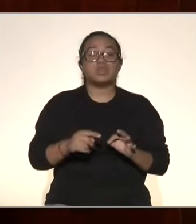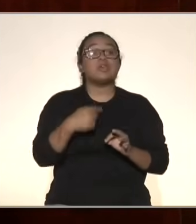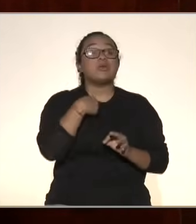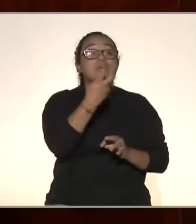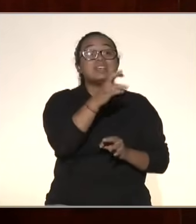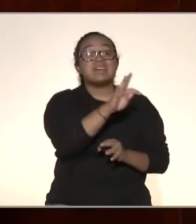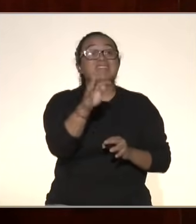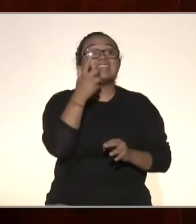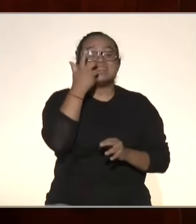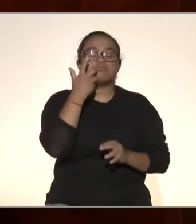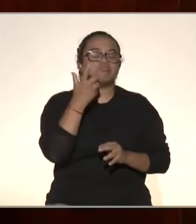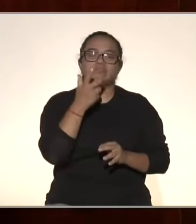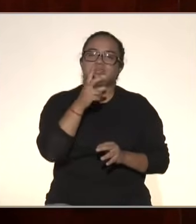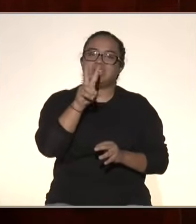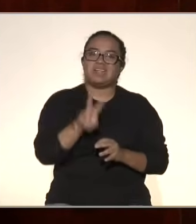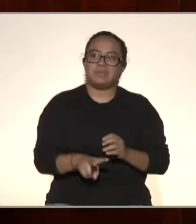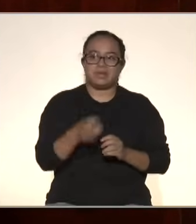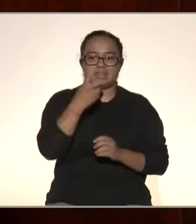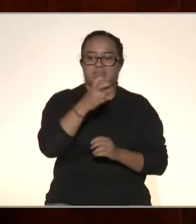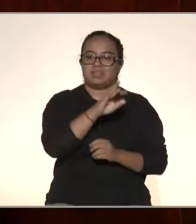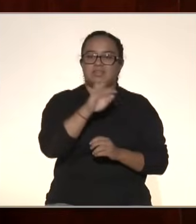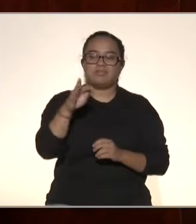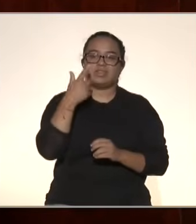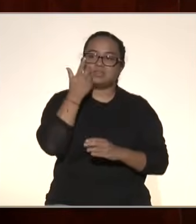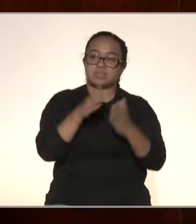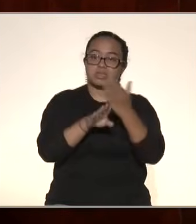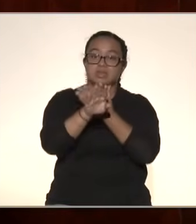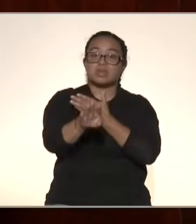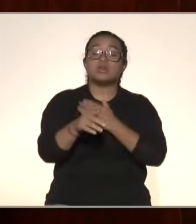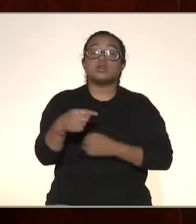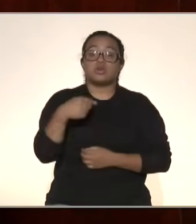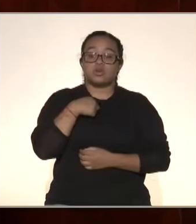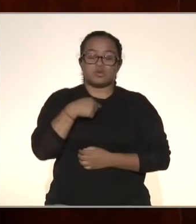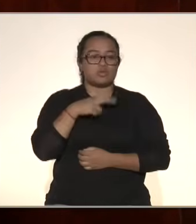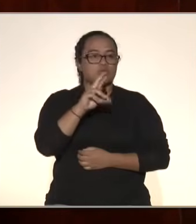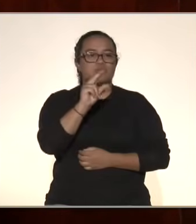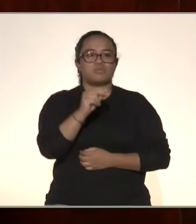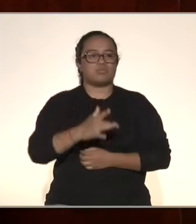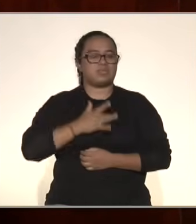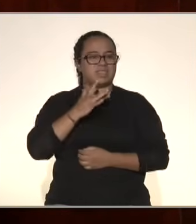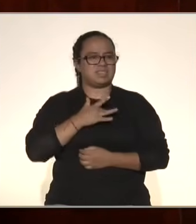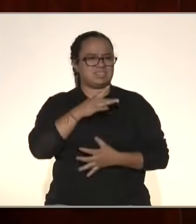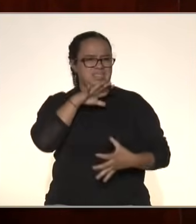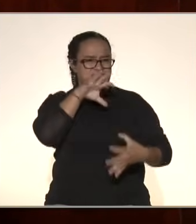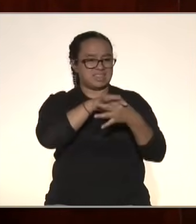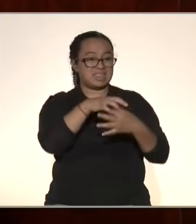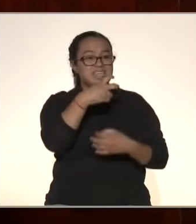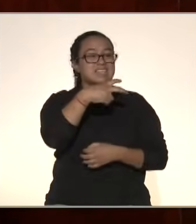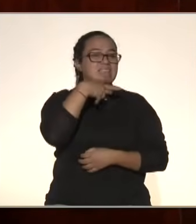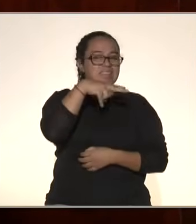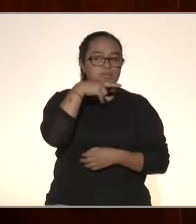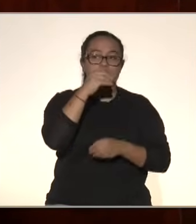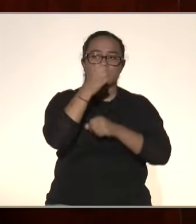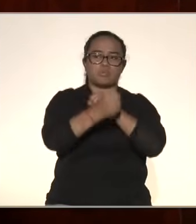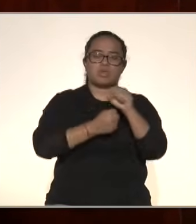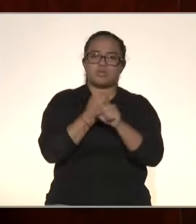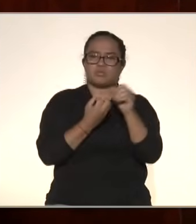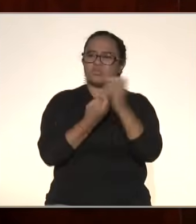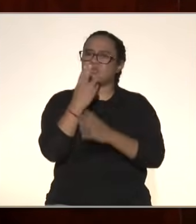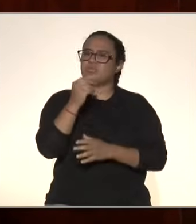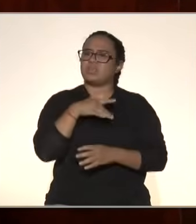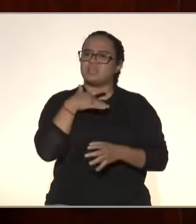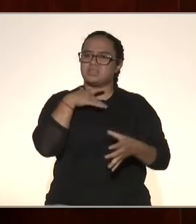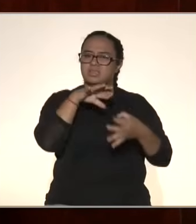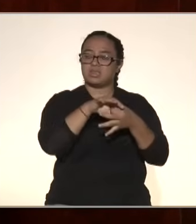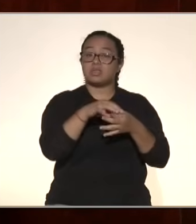fechas. Más bien quisiera evitarlas. Me desespera no sentirme identificada con nada de la Navidad o Año Nuevo. No me siento la